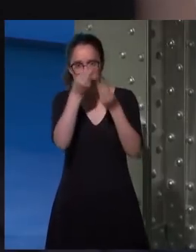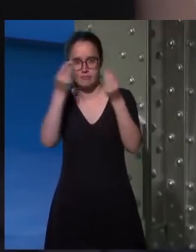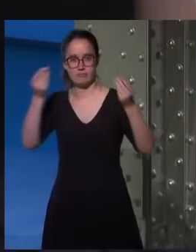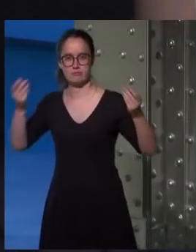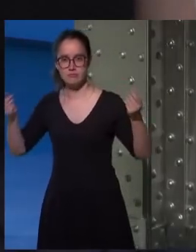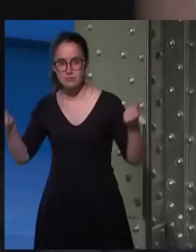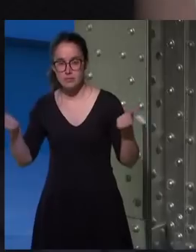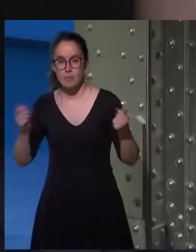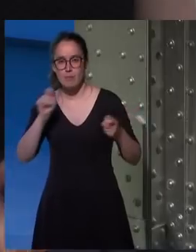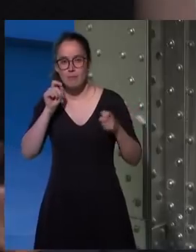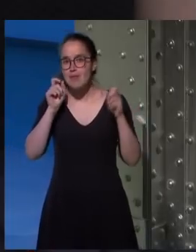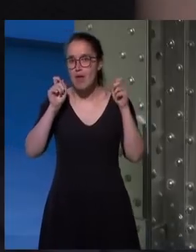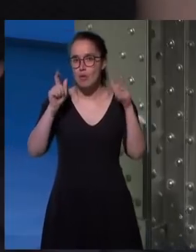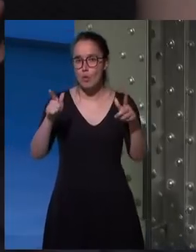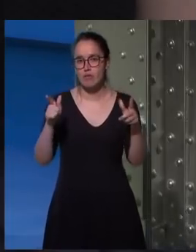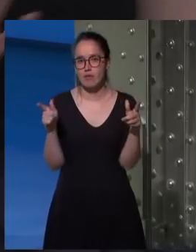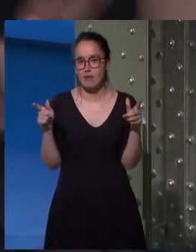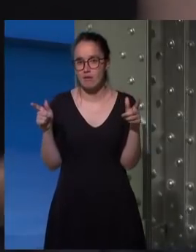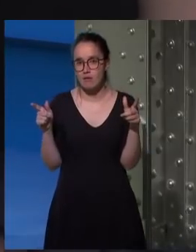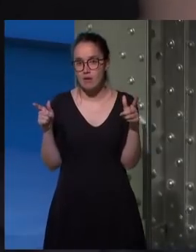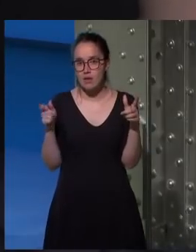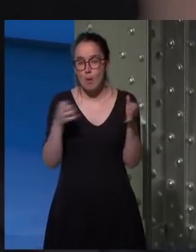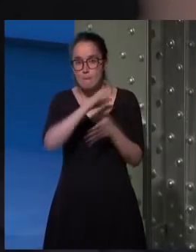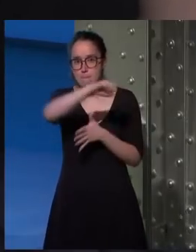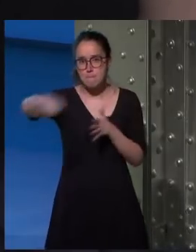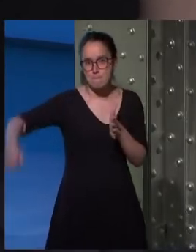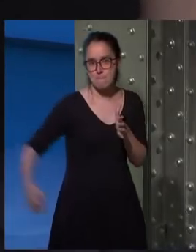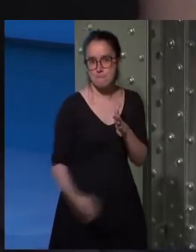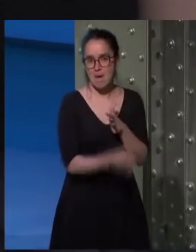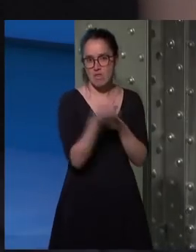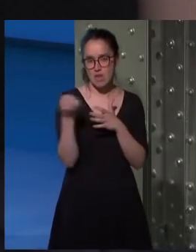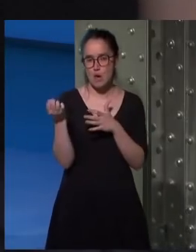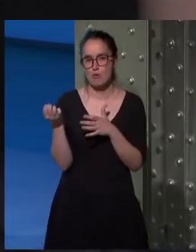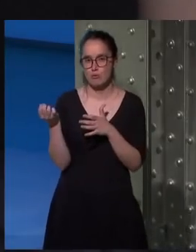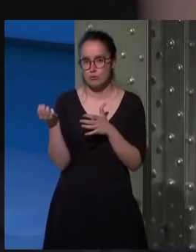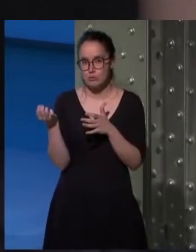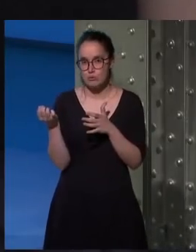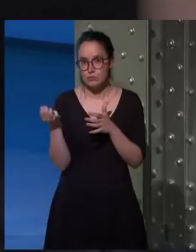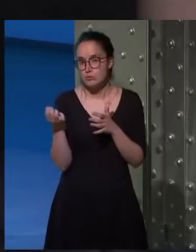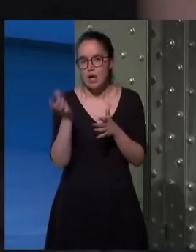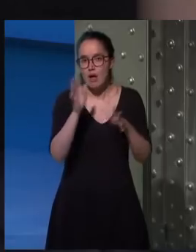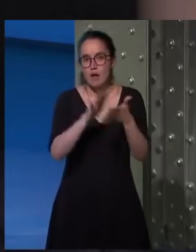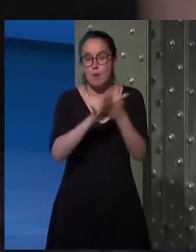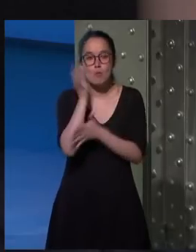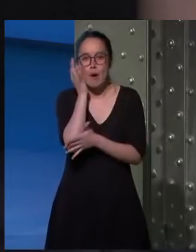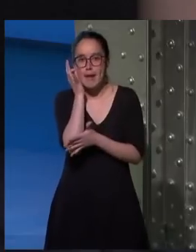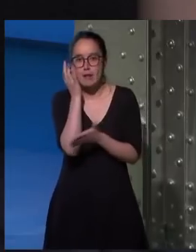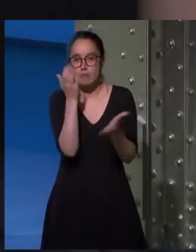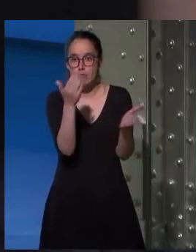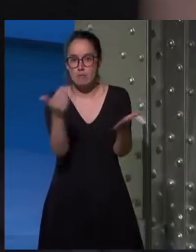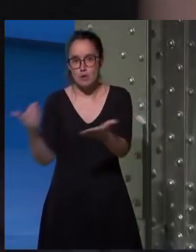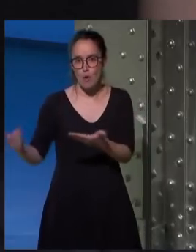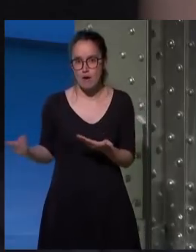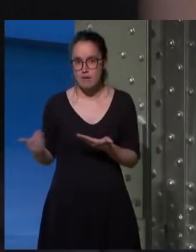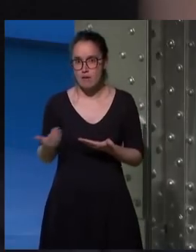he dado cuenta de que había tanto vacío, ¿no?, alrededor de estas mujeres que han hecho tanto por nosotras,